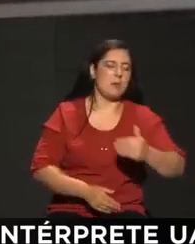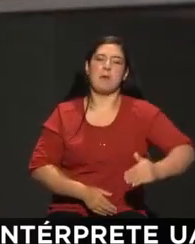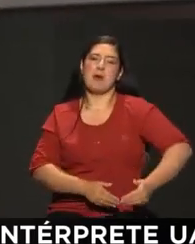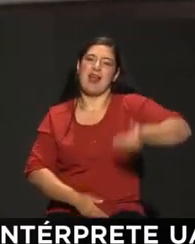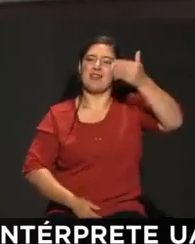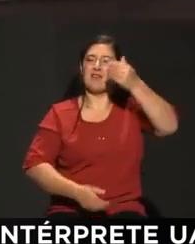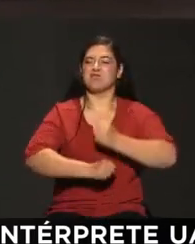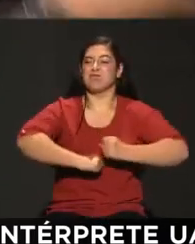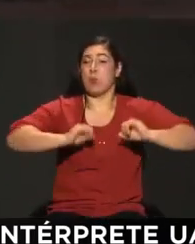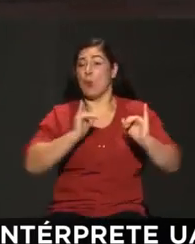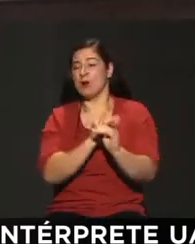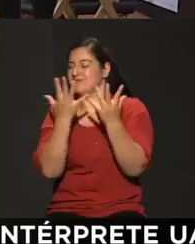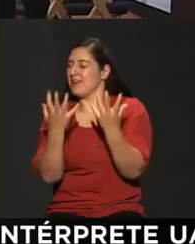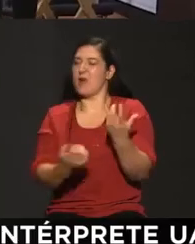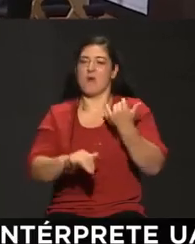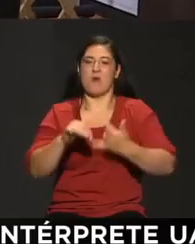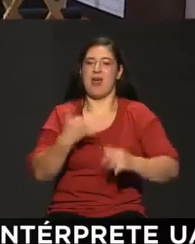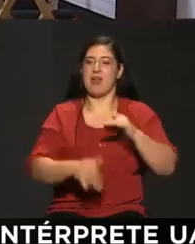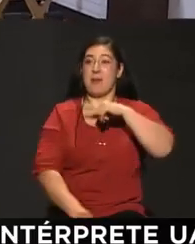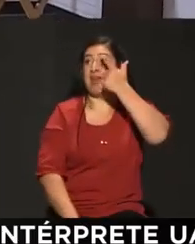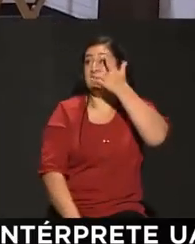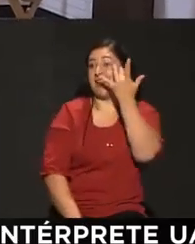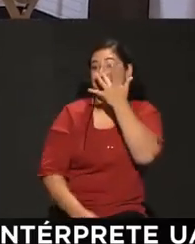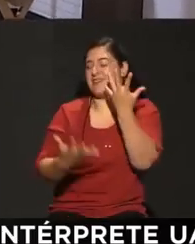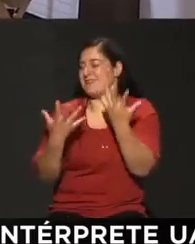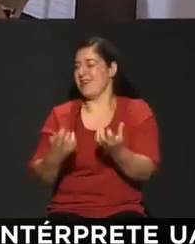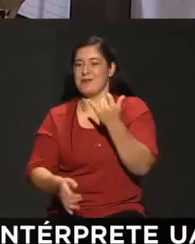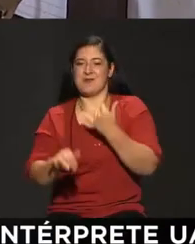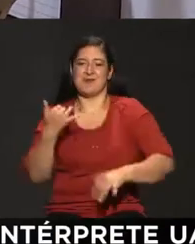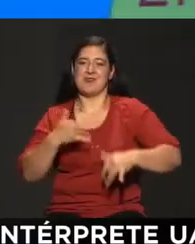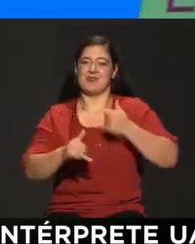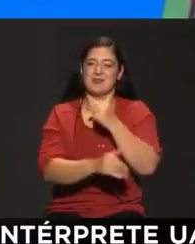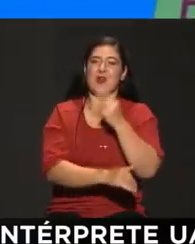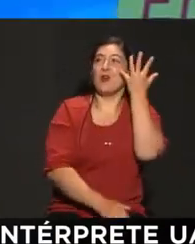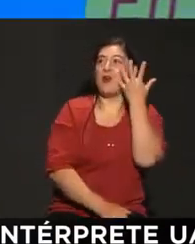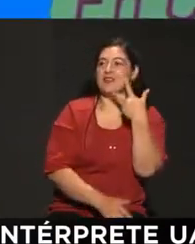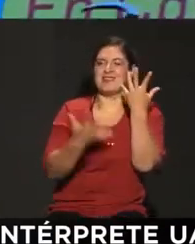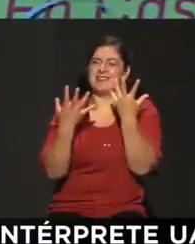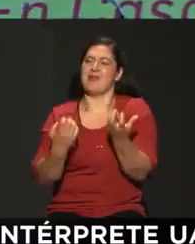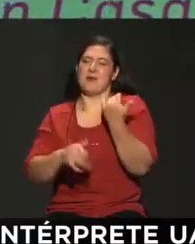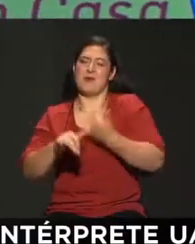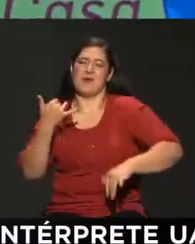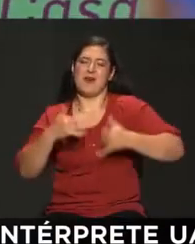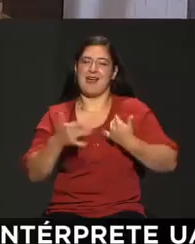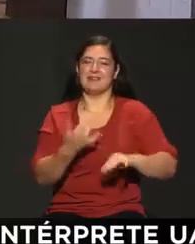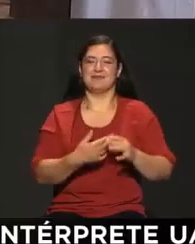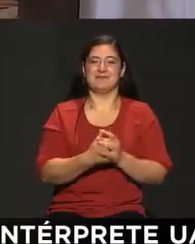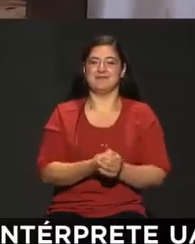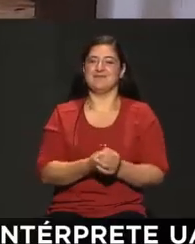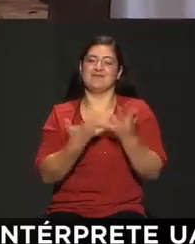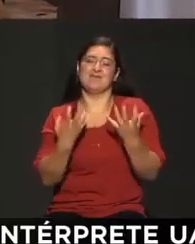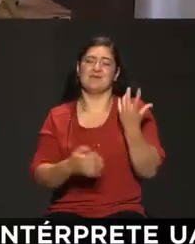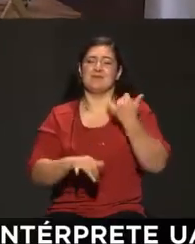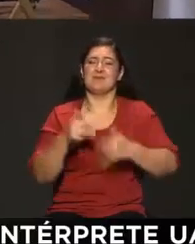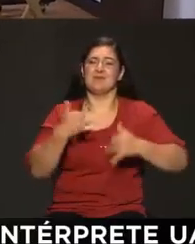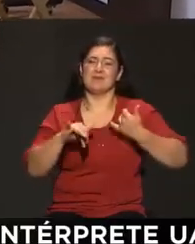jugar. Quiero jugar. Quiero jugar. Todos los días. Quiero jugar. Quiero